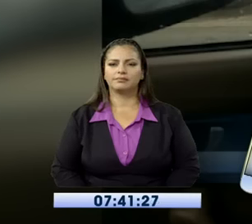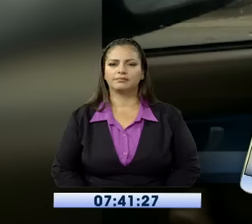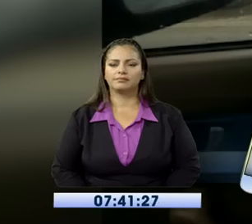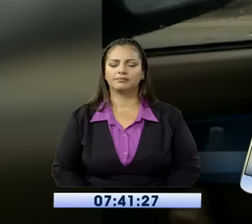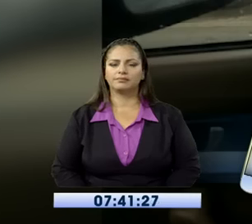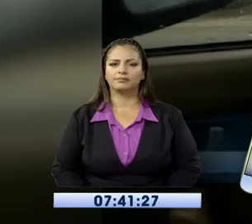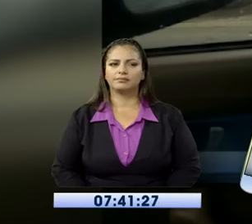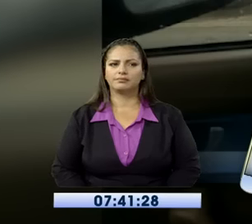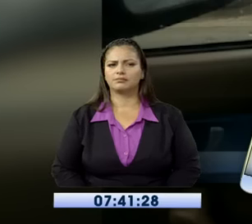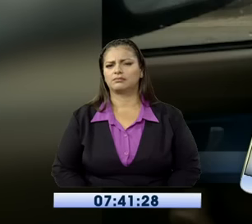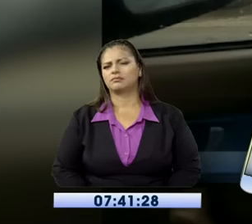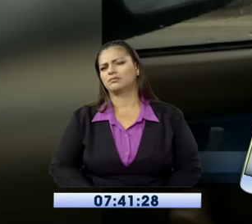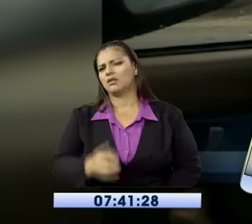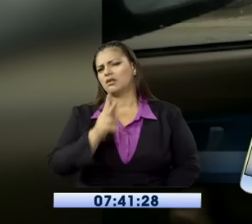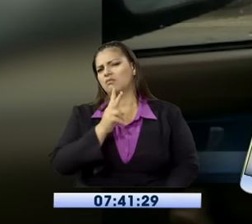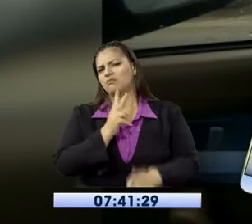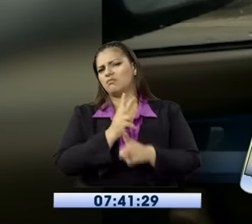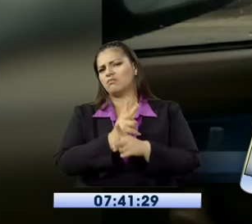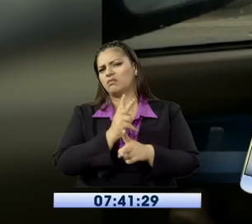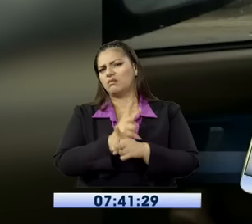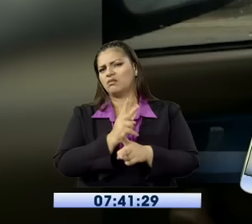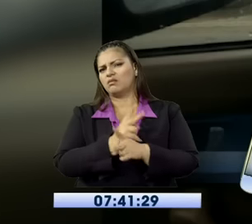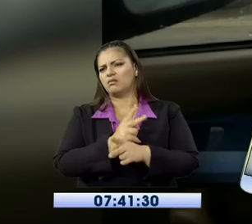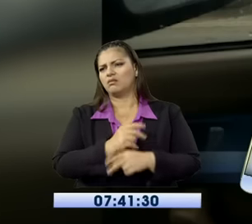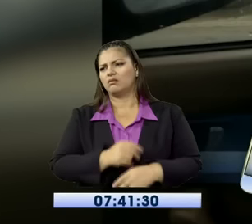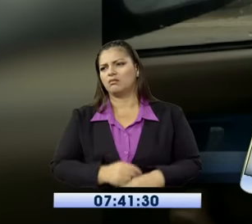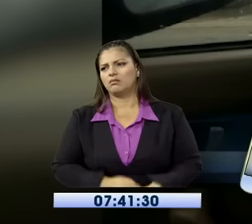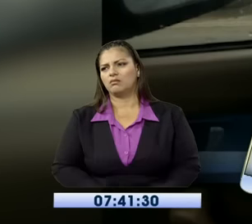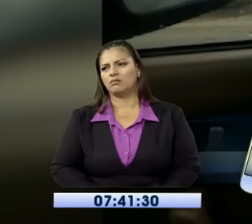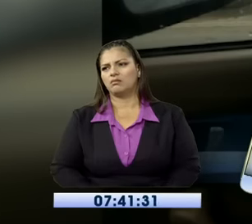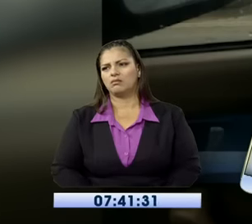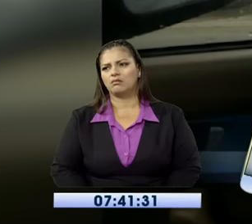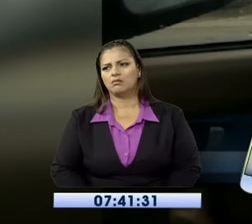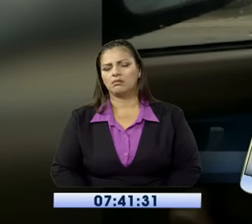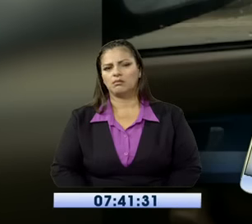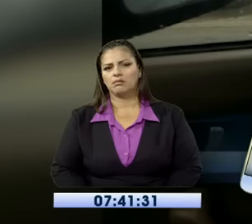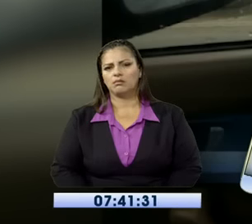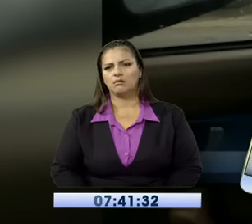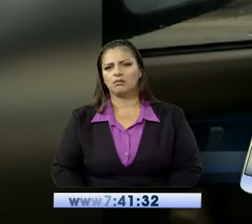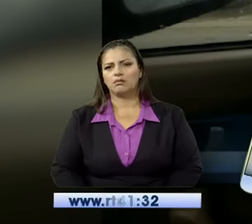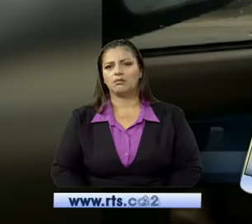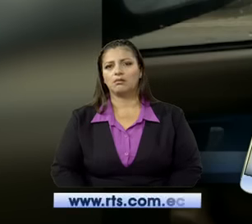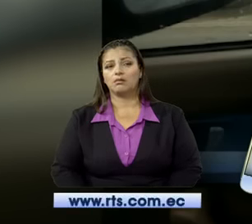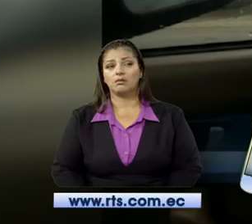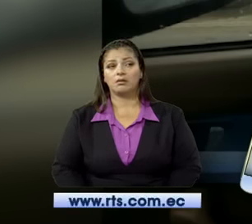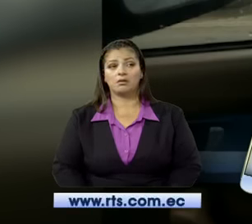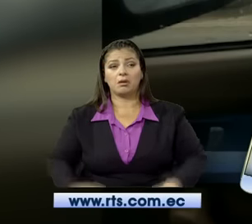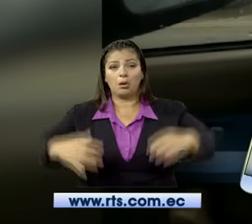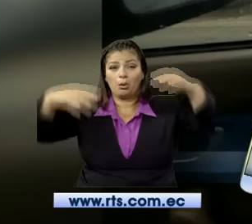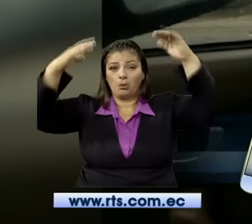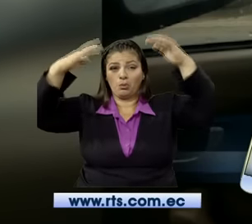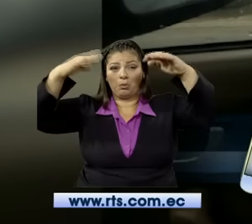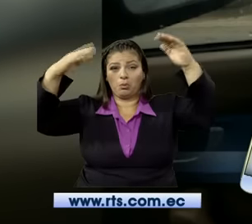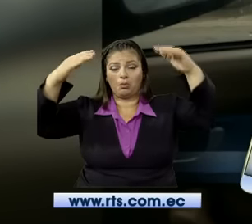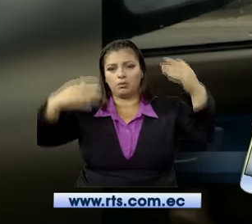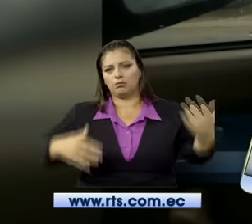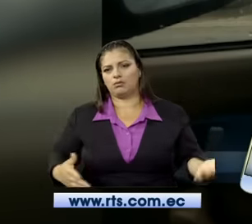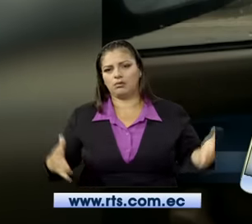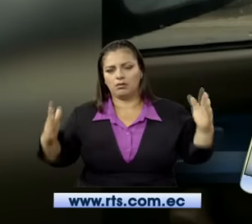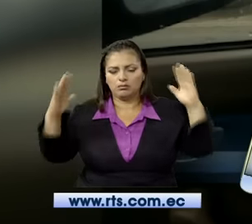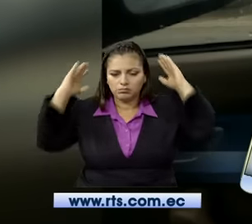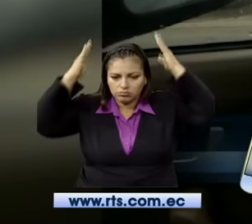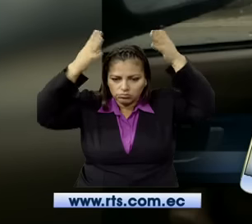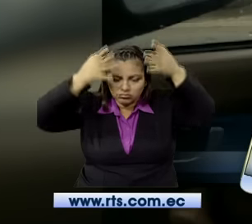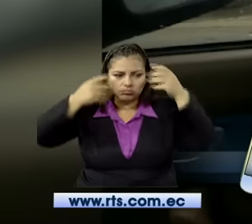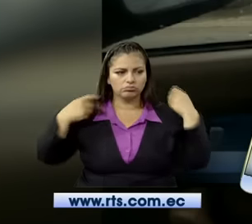sabes que es peligroso porque es preferible que se per el control pu perente que usausado pero no